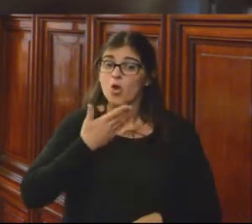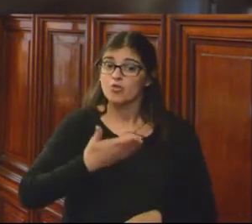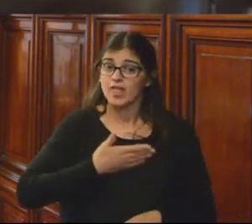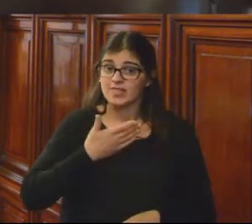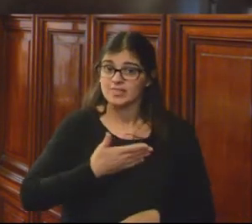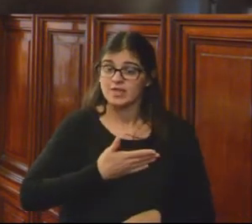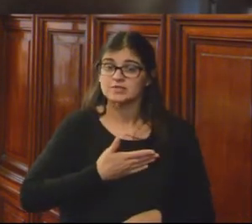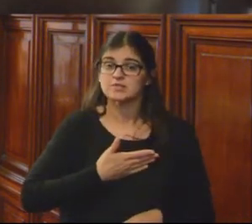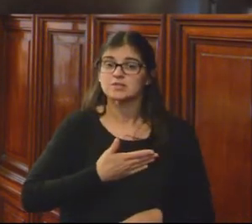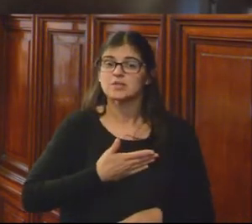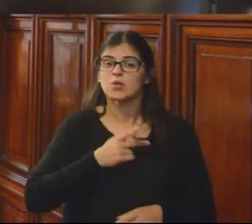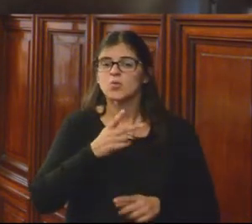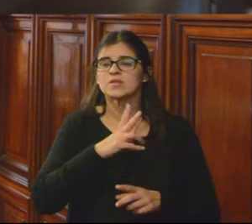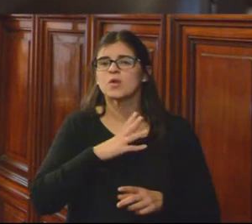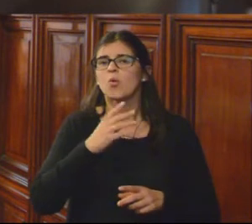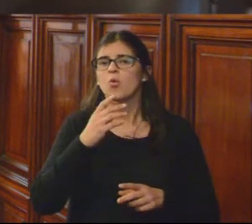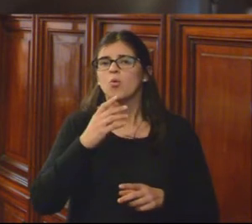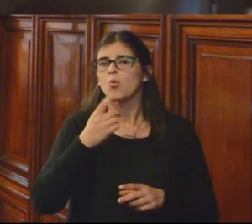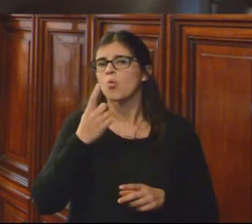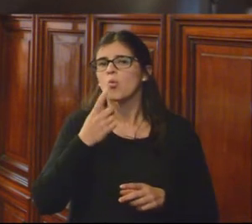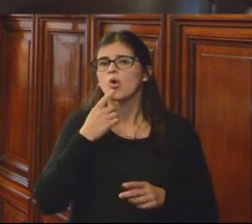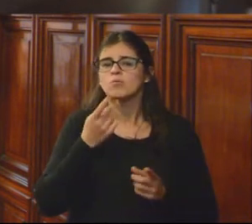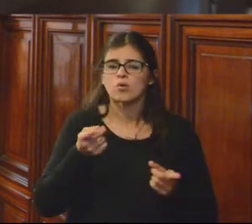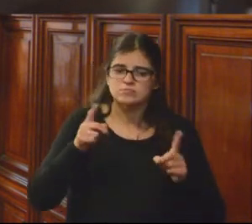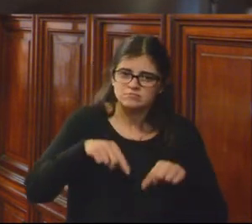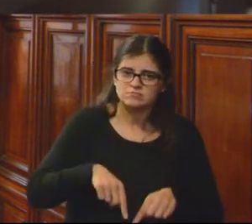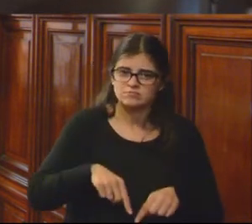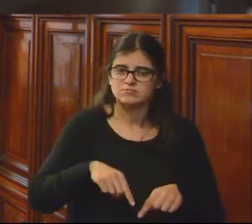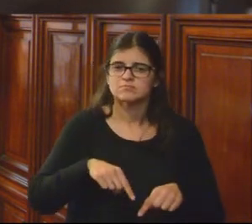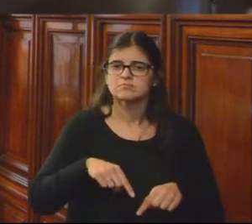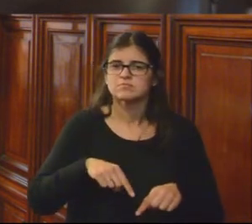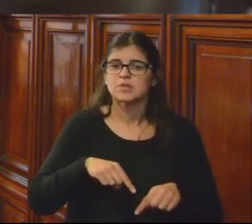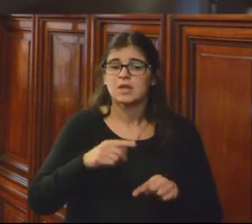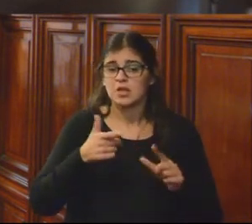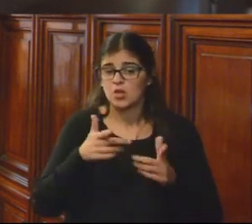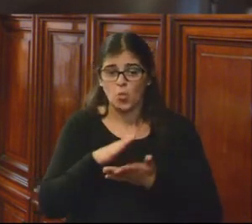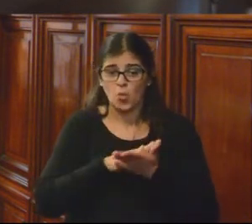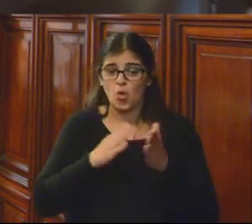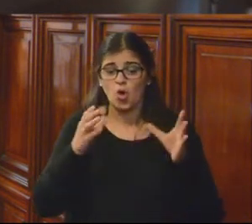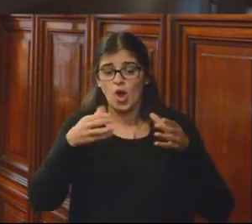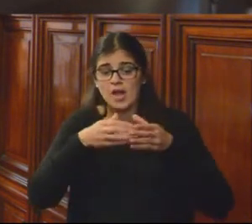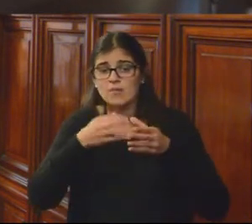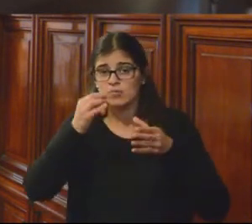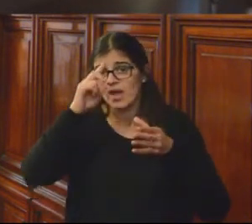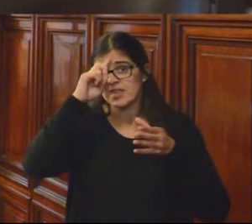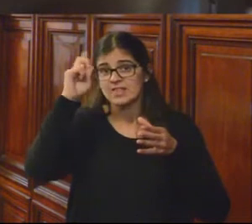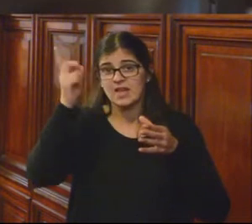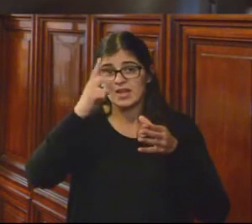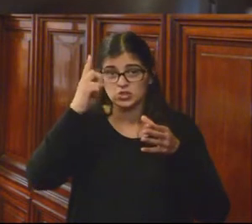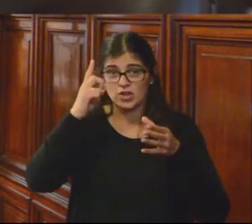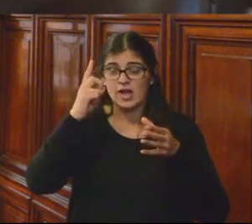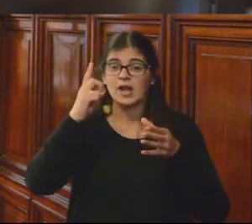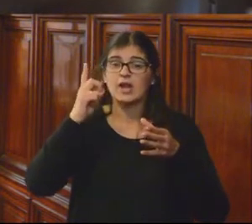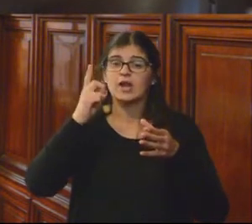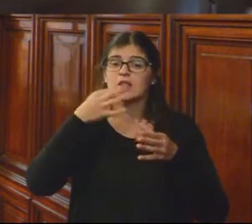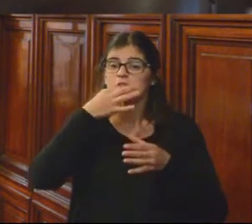cuestión, ustedes decían, bueno, hubo una insurrección. Sin embargo, ningún organismo internacional ha